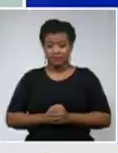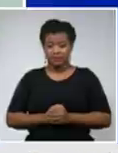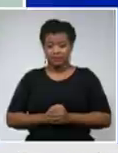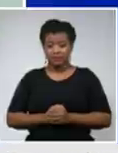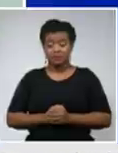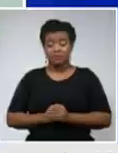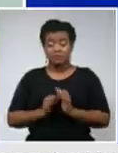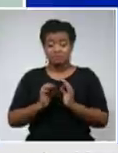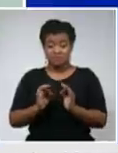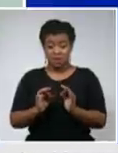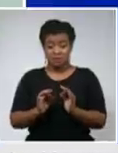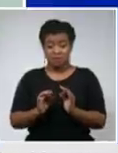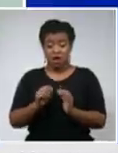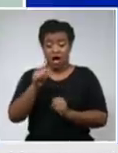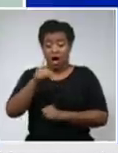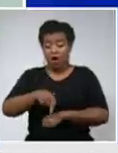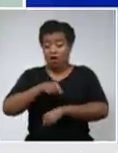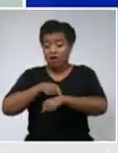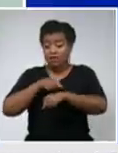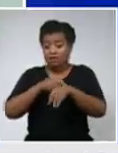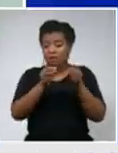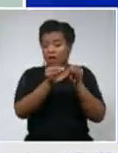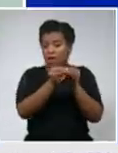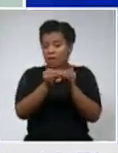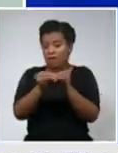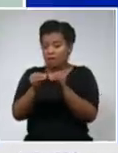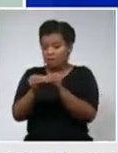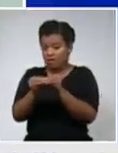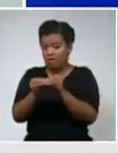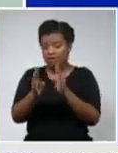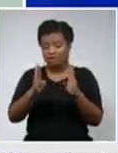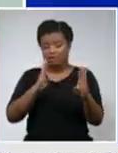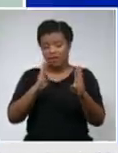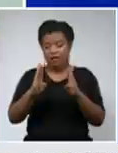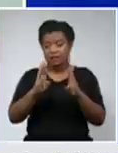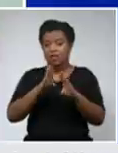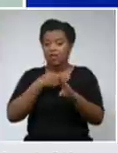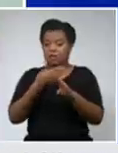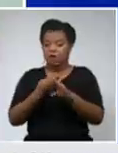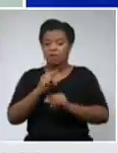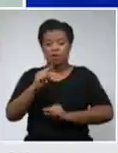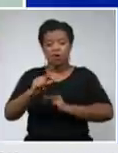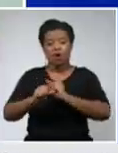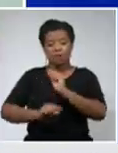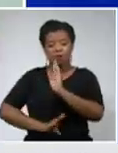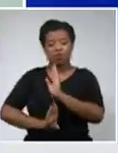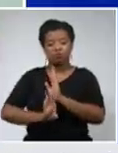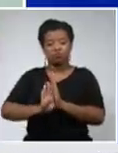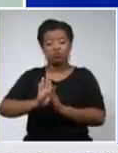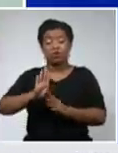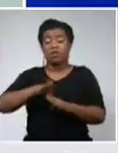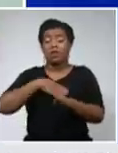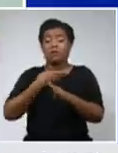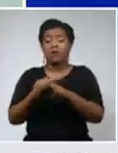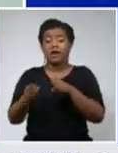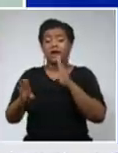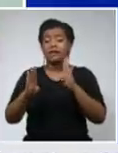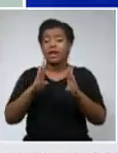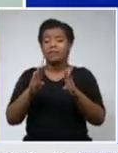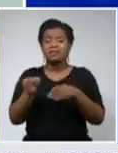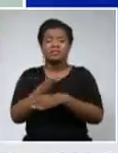epidémica. Está la etapa epidémica, está la etapa de recuperación y está la etapa de la nueva